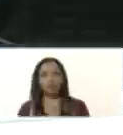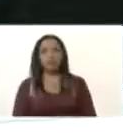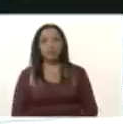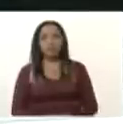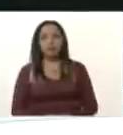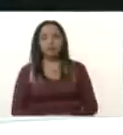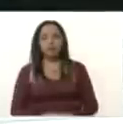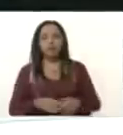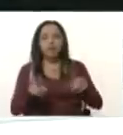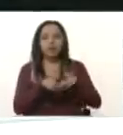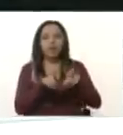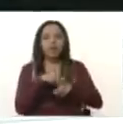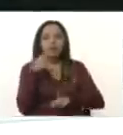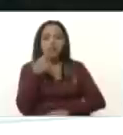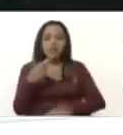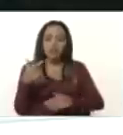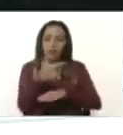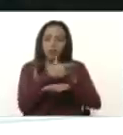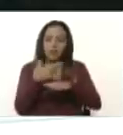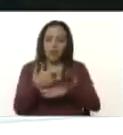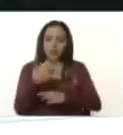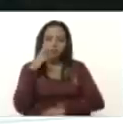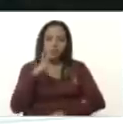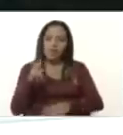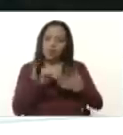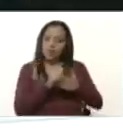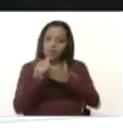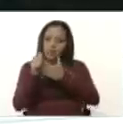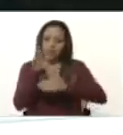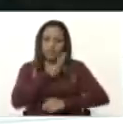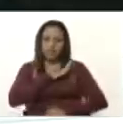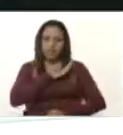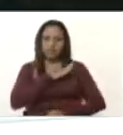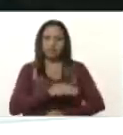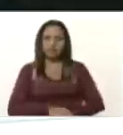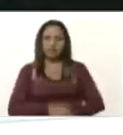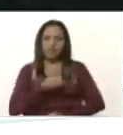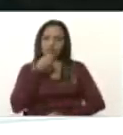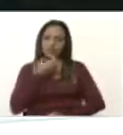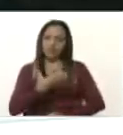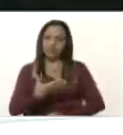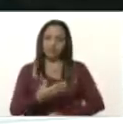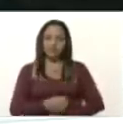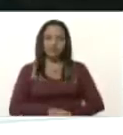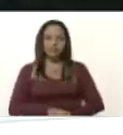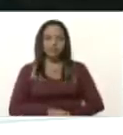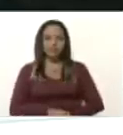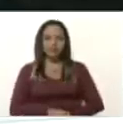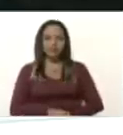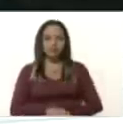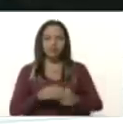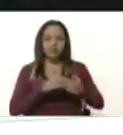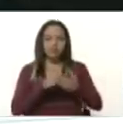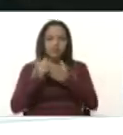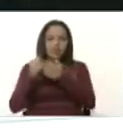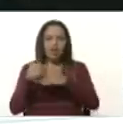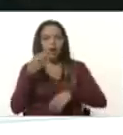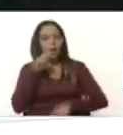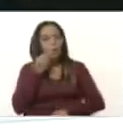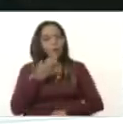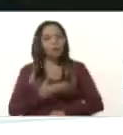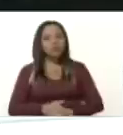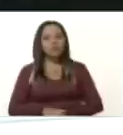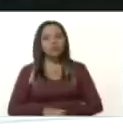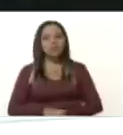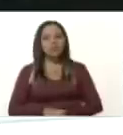la gobernadora, está líder, fíjense los líderes que tenemos. Una belleza. Líderes jóvenes, lideresas